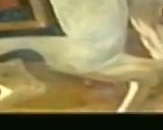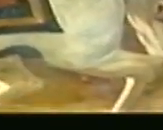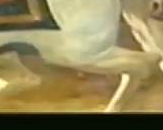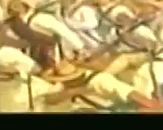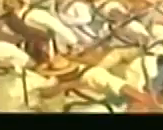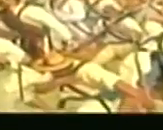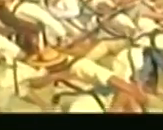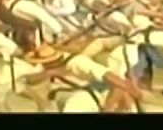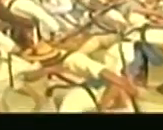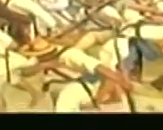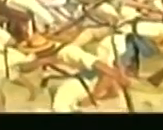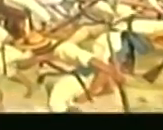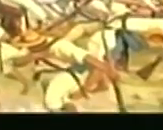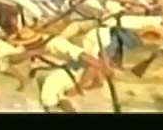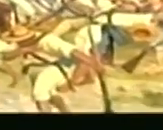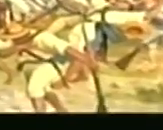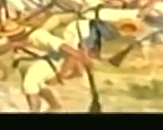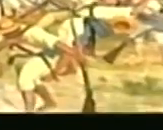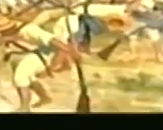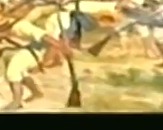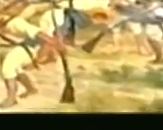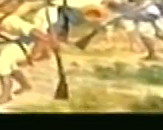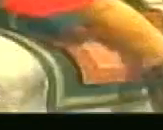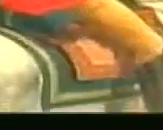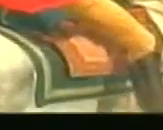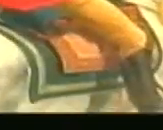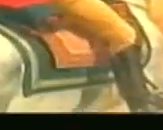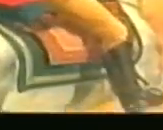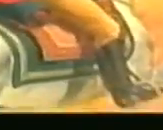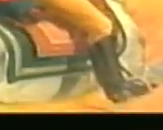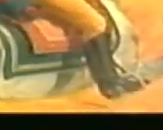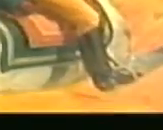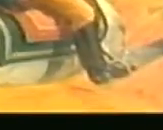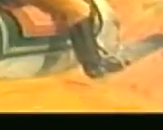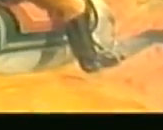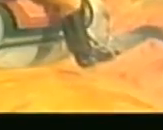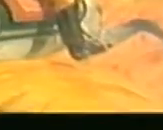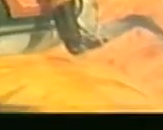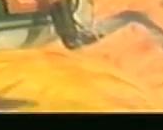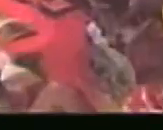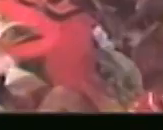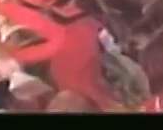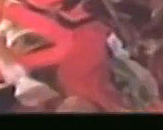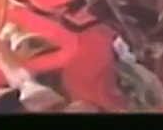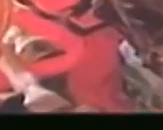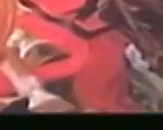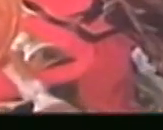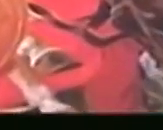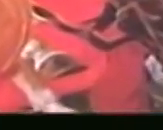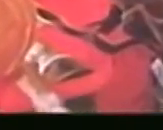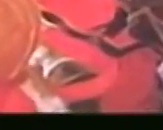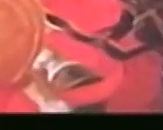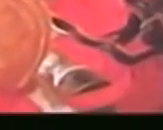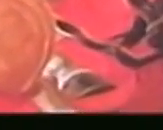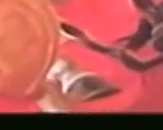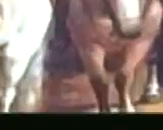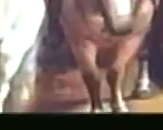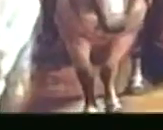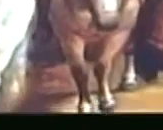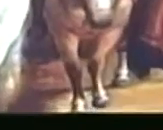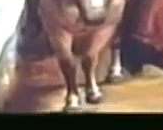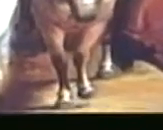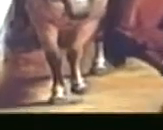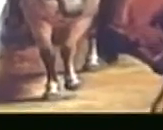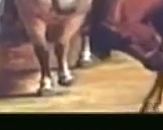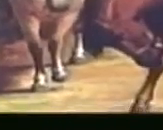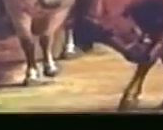con él un pueblo hecho ejército, con las armas en la mano, Este pueblo derrotó al soberbio